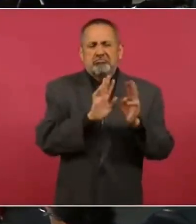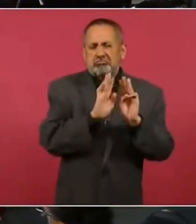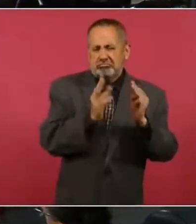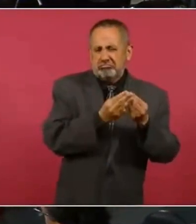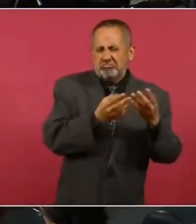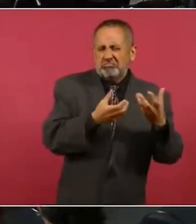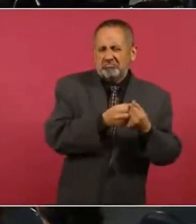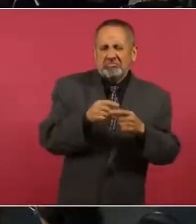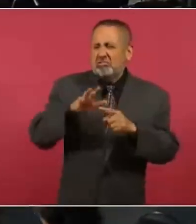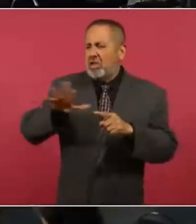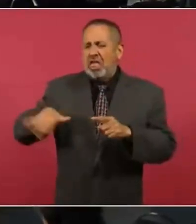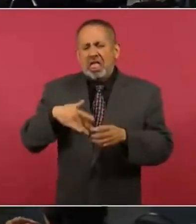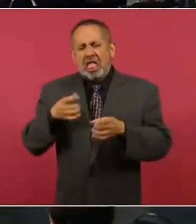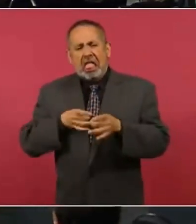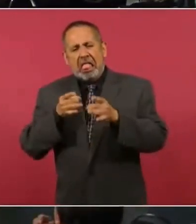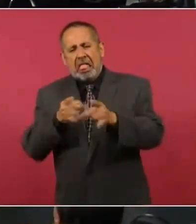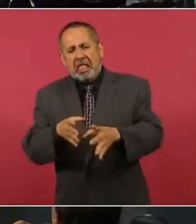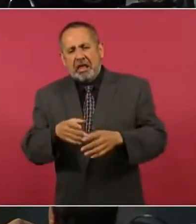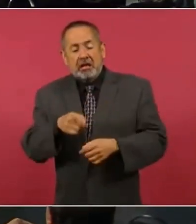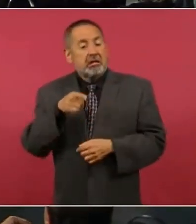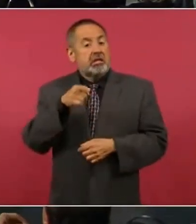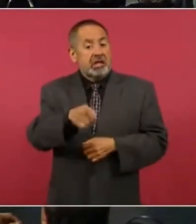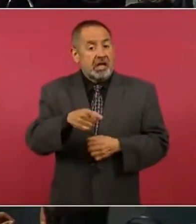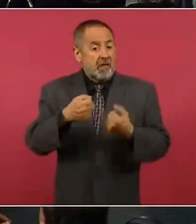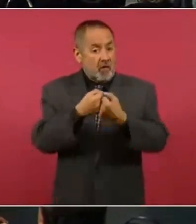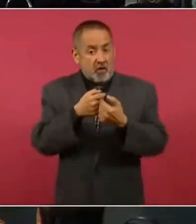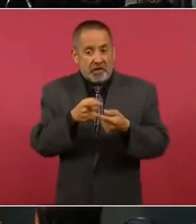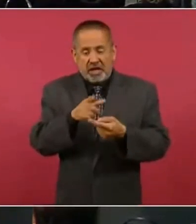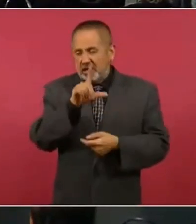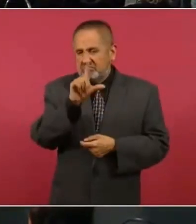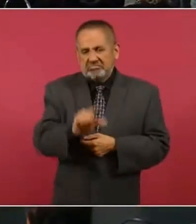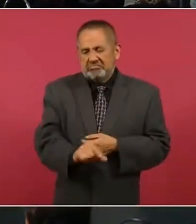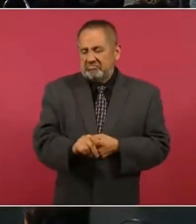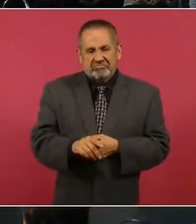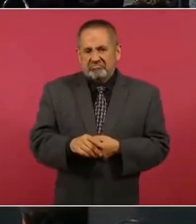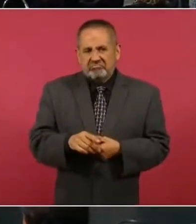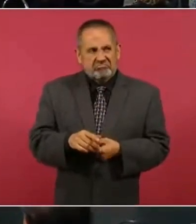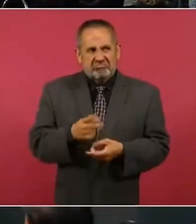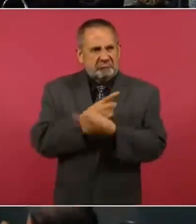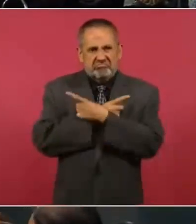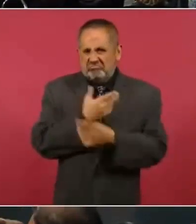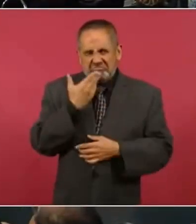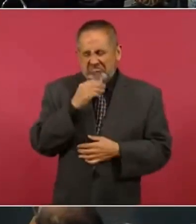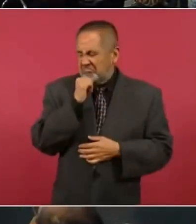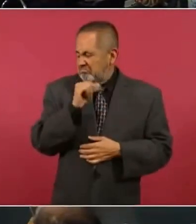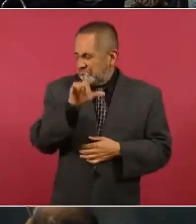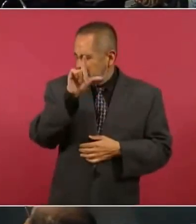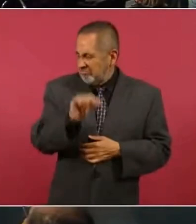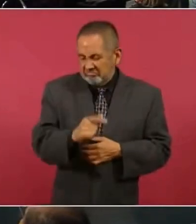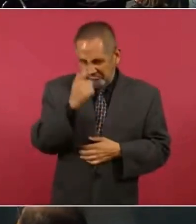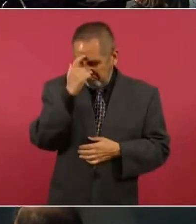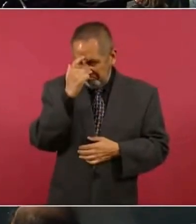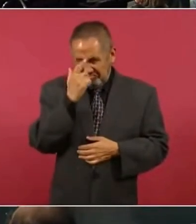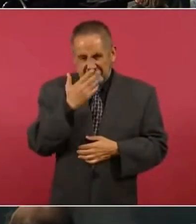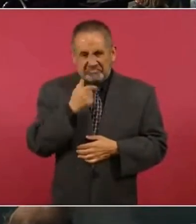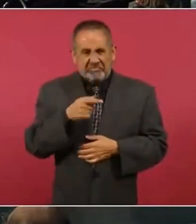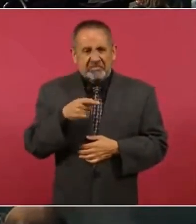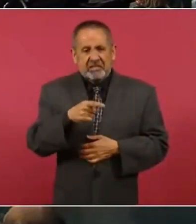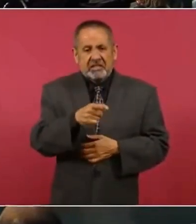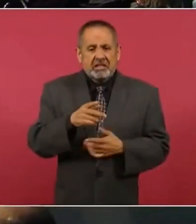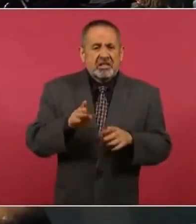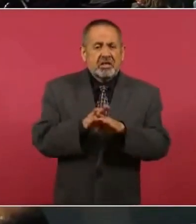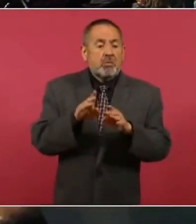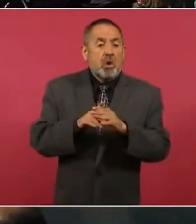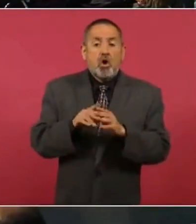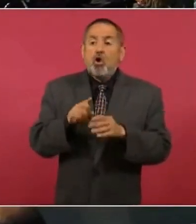la ciudadanía, pues su reputación en la frontera es tan baja como su calidad moral, ya que lucrar con la bandera de